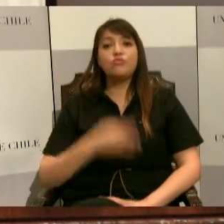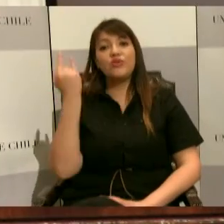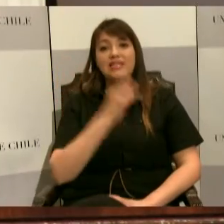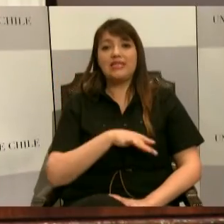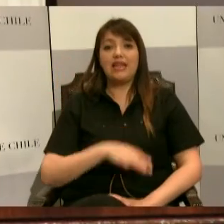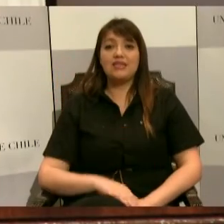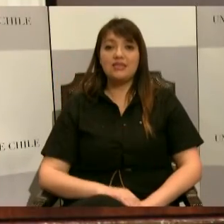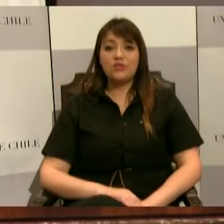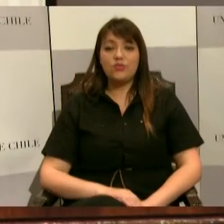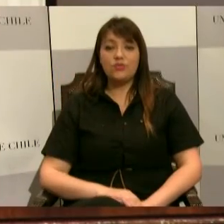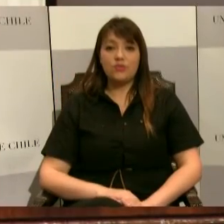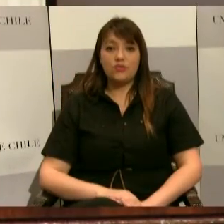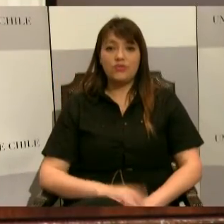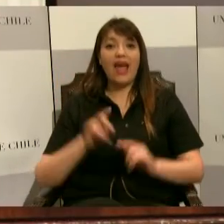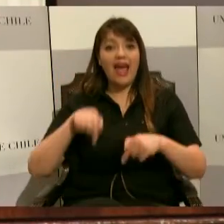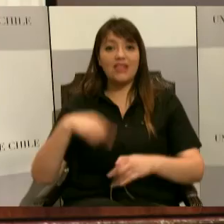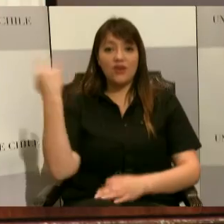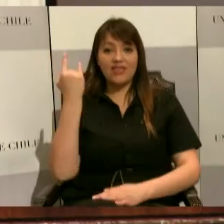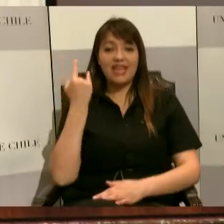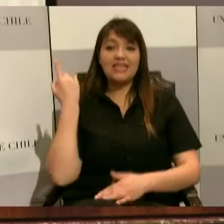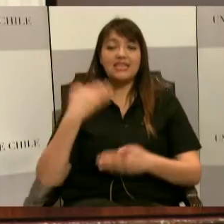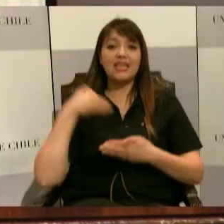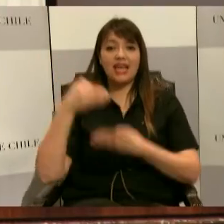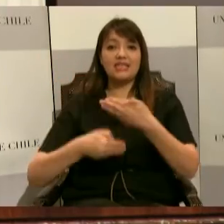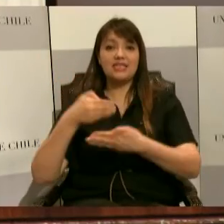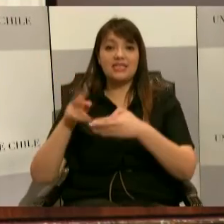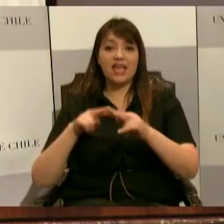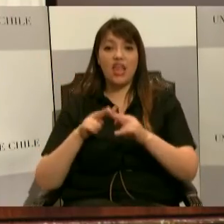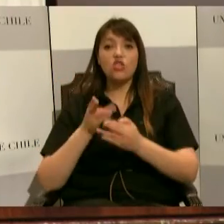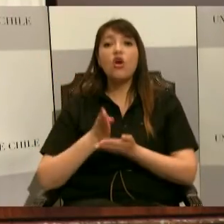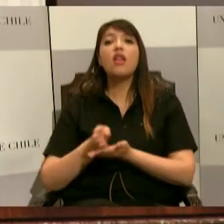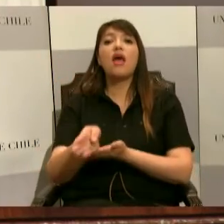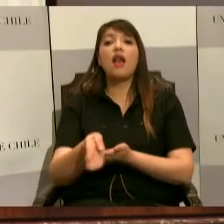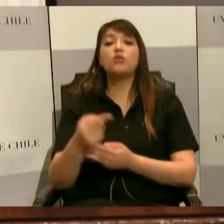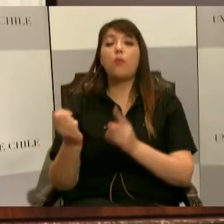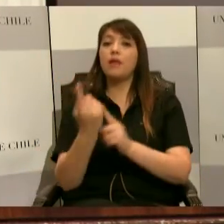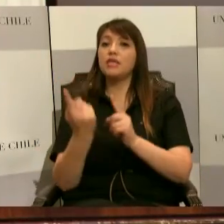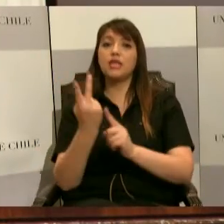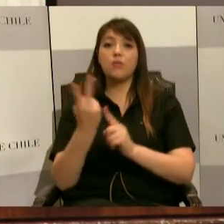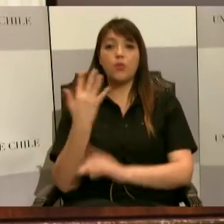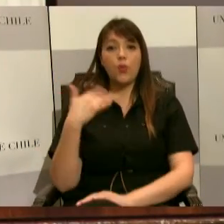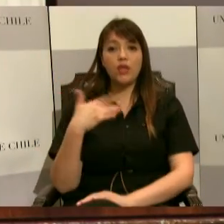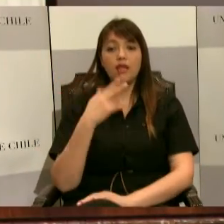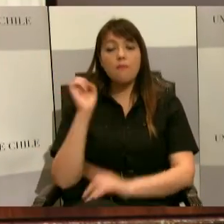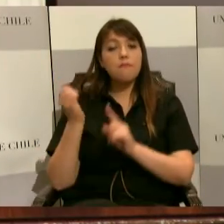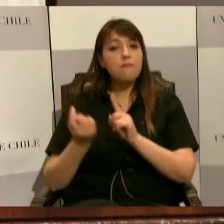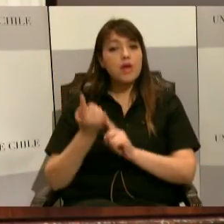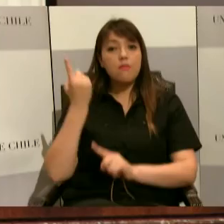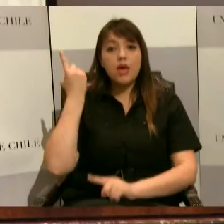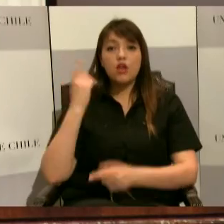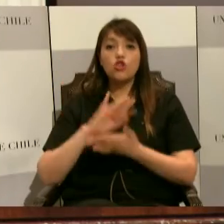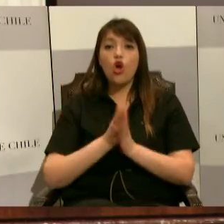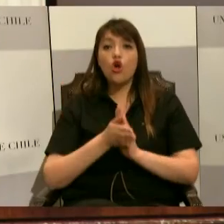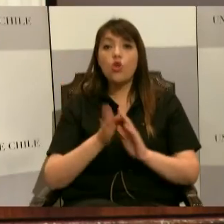de Chile. Esta universidad que sigue siendo a la vez leal a sus principios fundamentales y primera en los